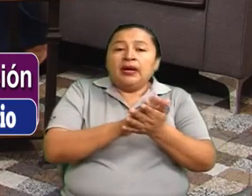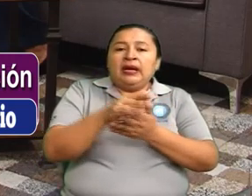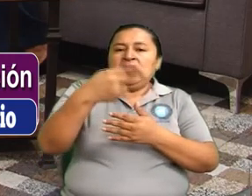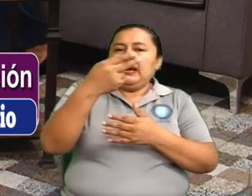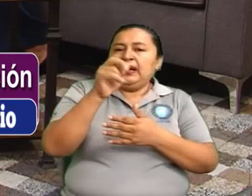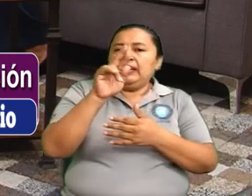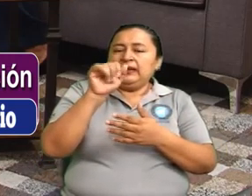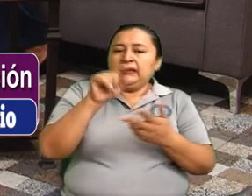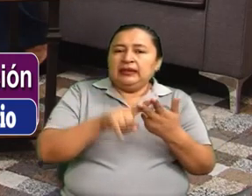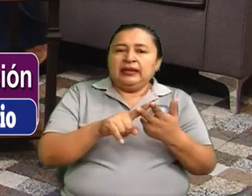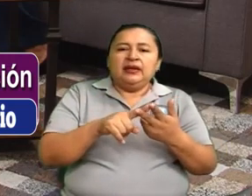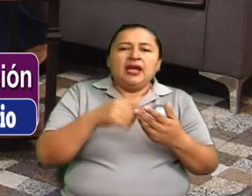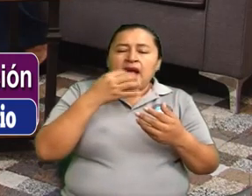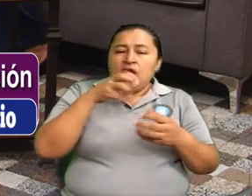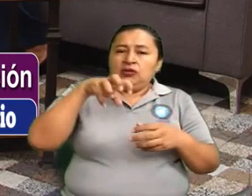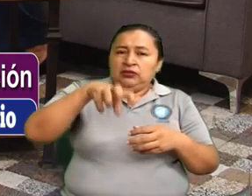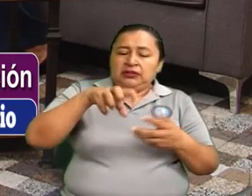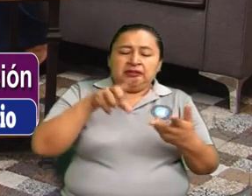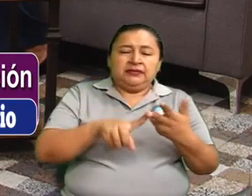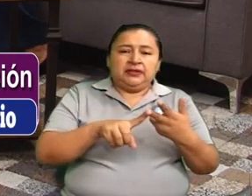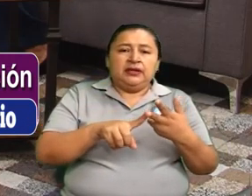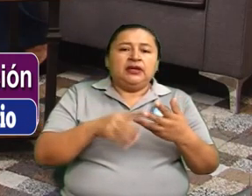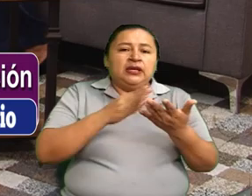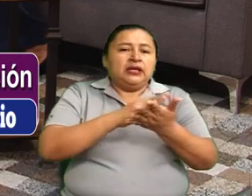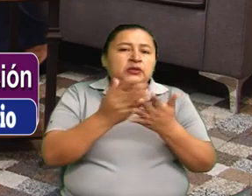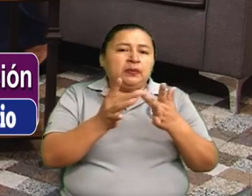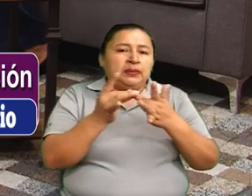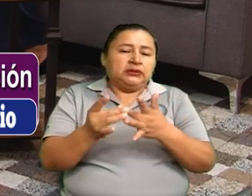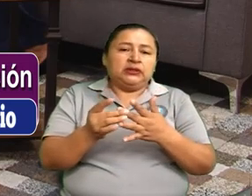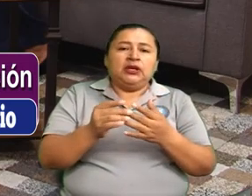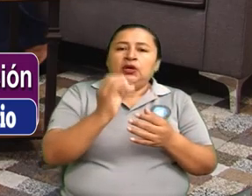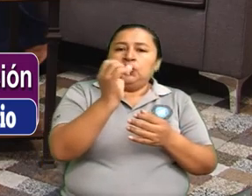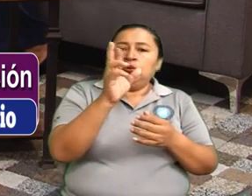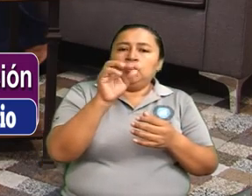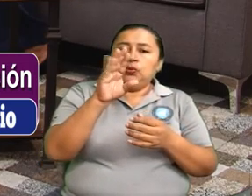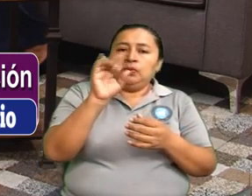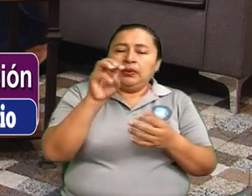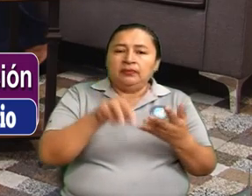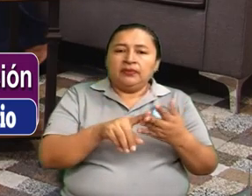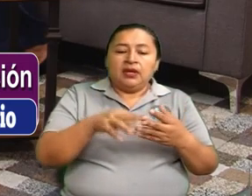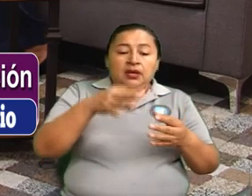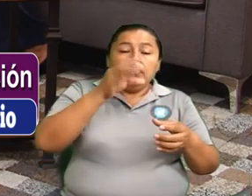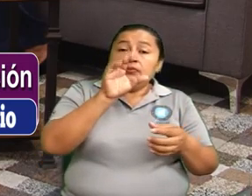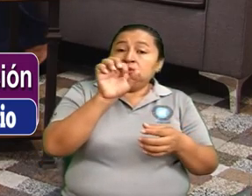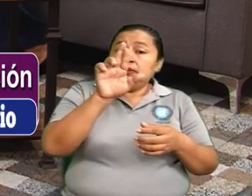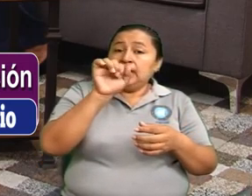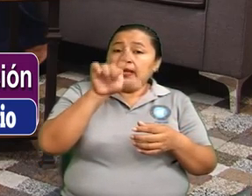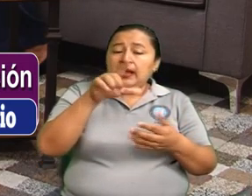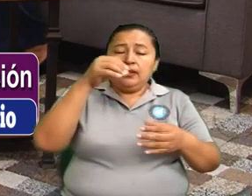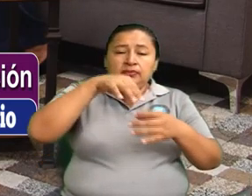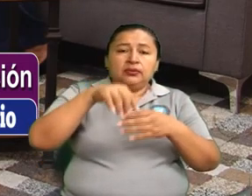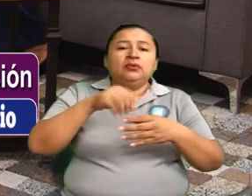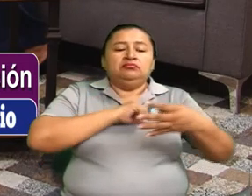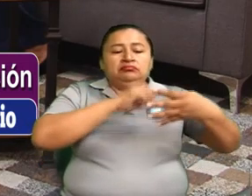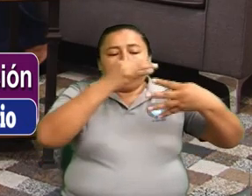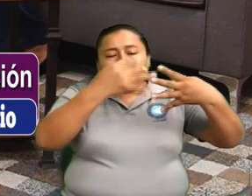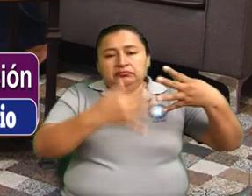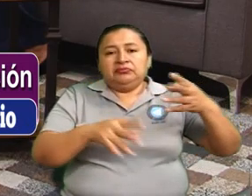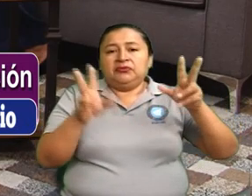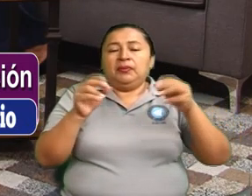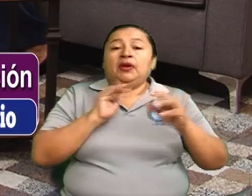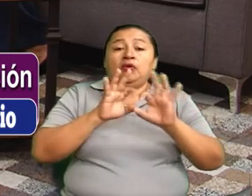de cúrcuma, los quesos especiales con vegetales, hacer cereales, una lista de temas que nosotros estamos desarrollando con la familia